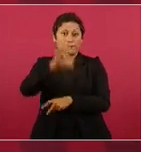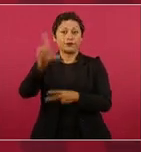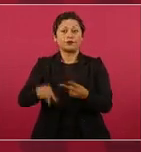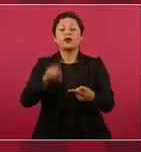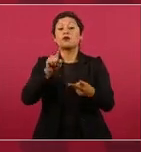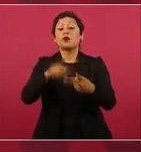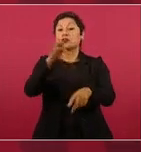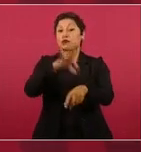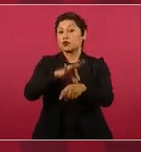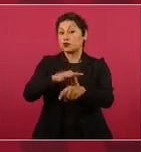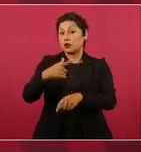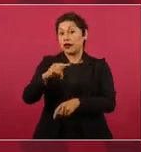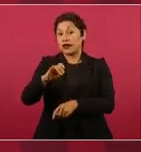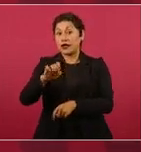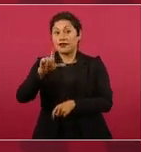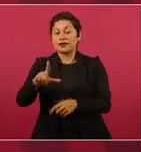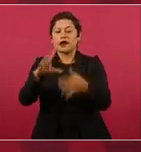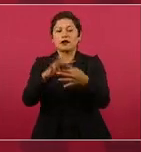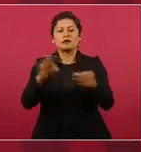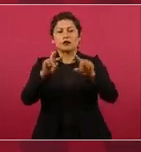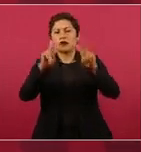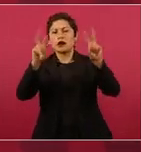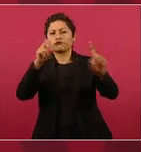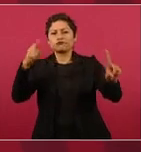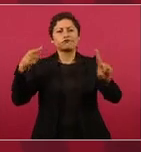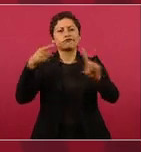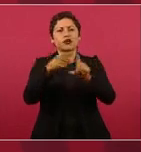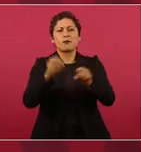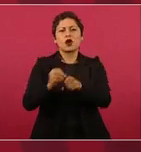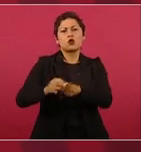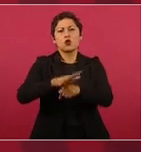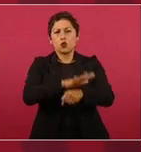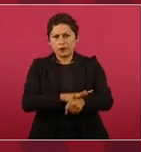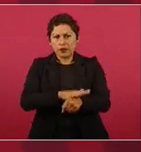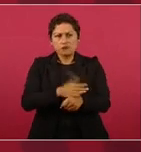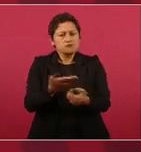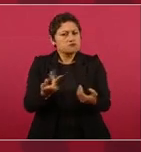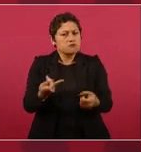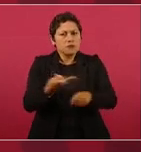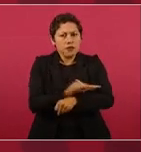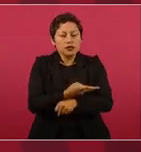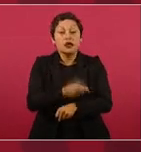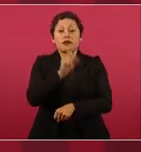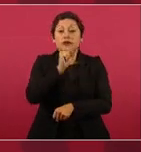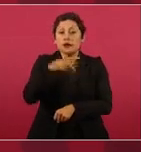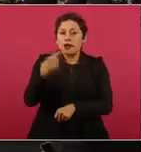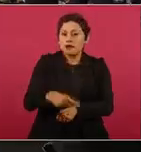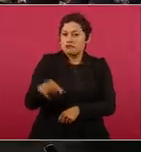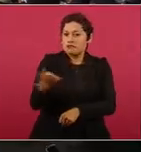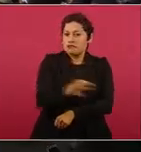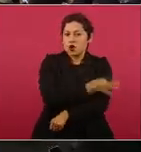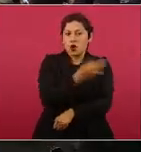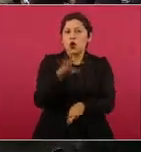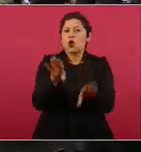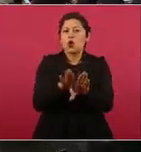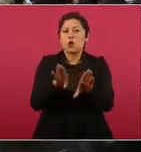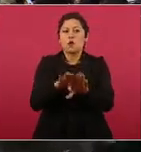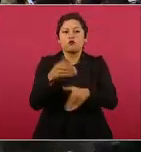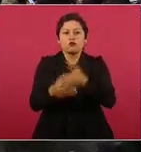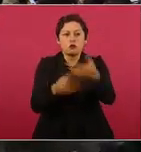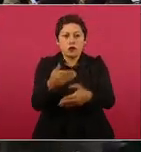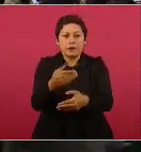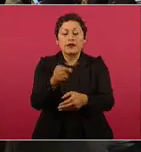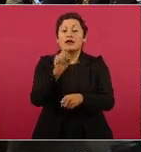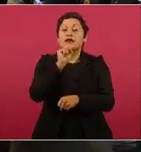guarda la pandemia COVID-19, la política de vacunación en nuestro país y les informará también sobre el